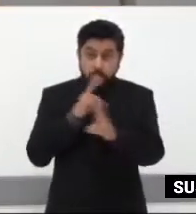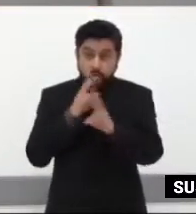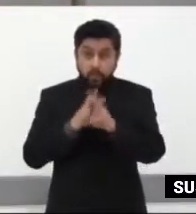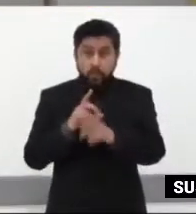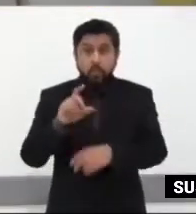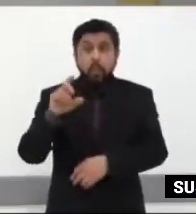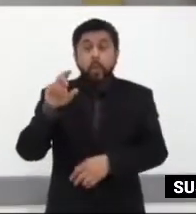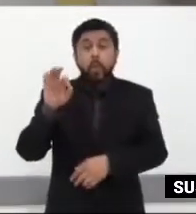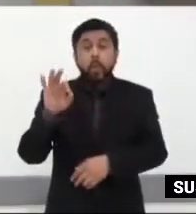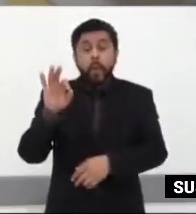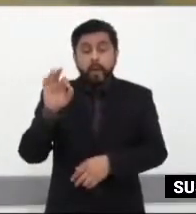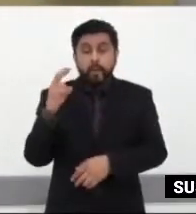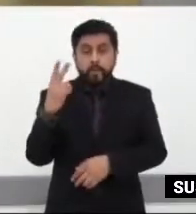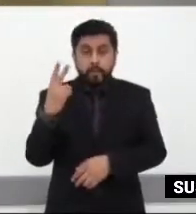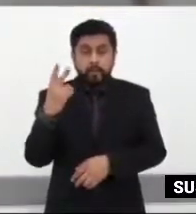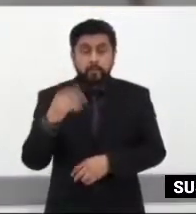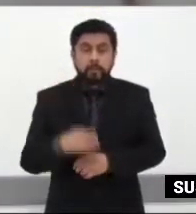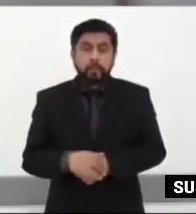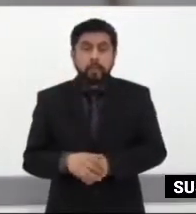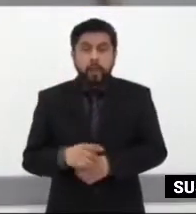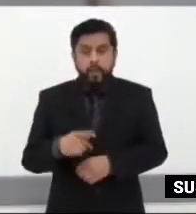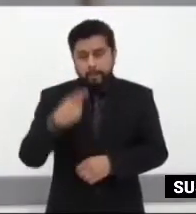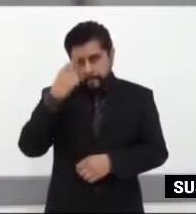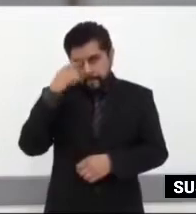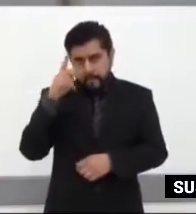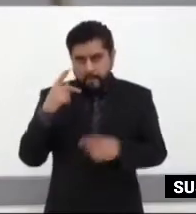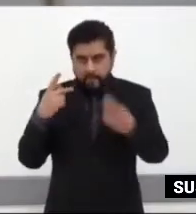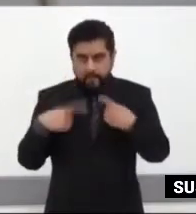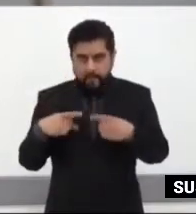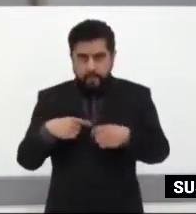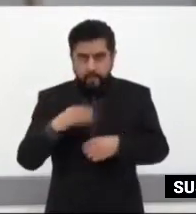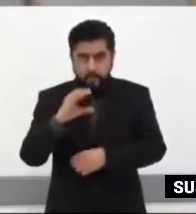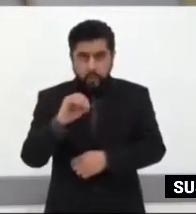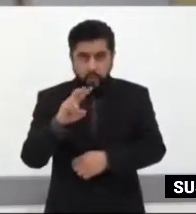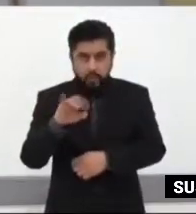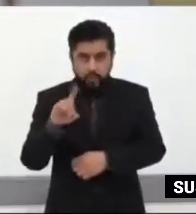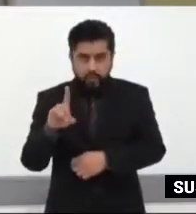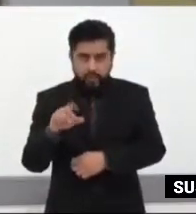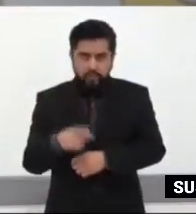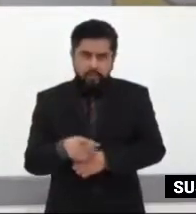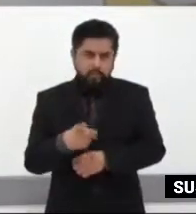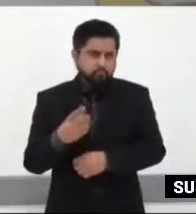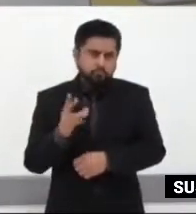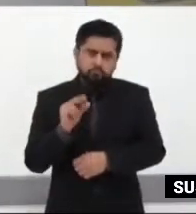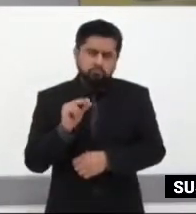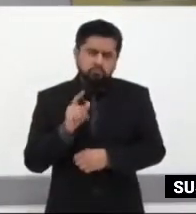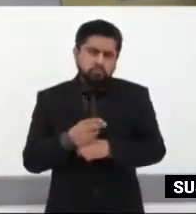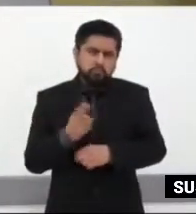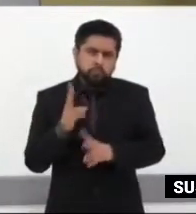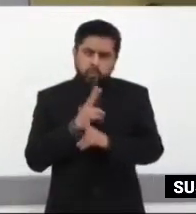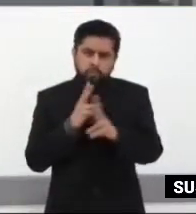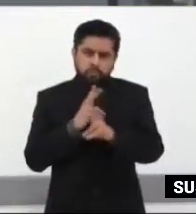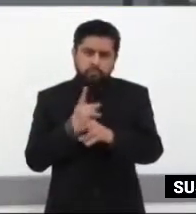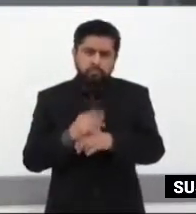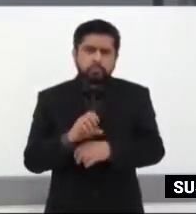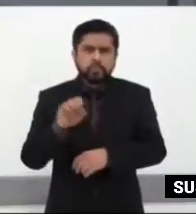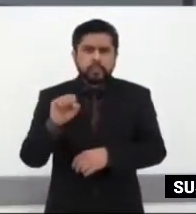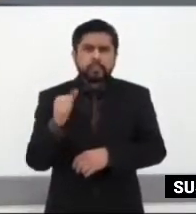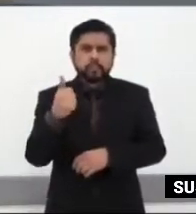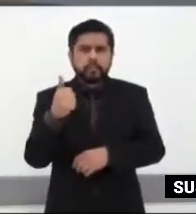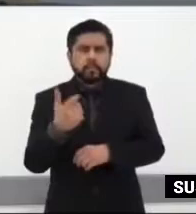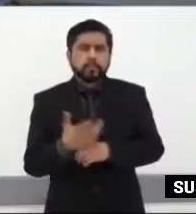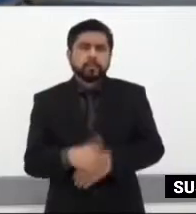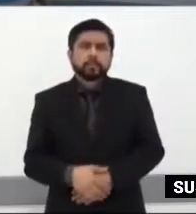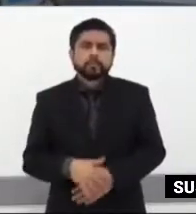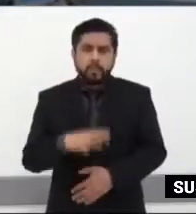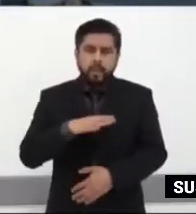42 camas. ¿Ah? Y para pacientes COVID no hospitales, no, que no requieran ventilación, son 66 camas. Ahorita vamos a ver. Hola, médico, lo que está